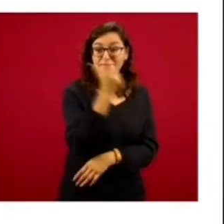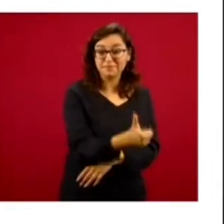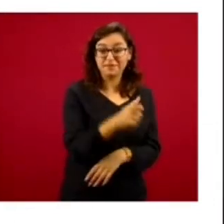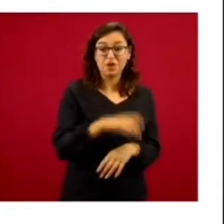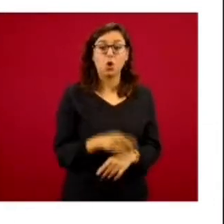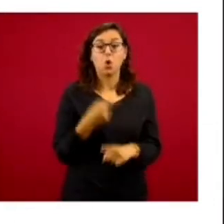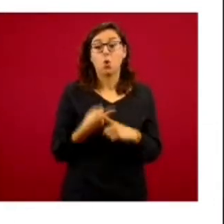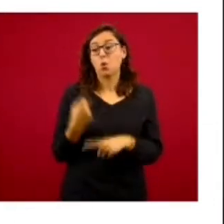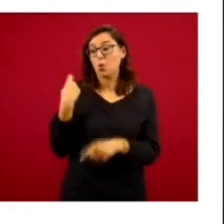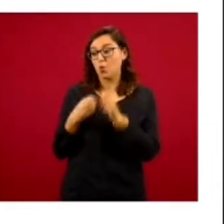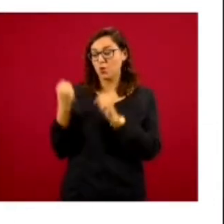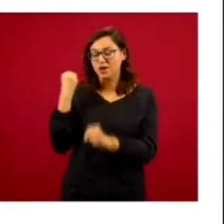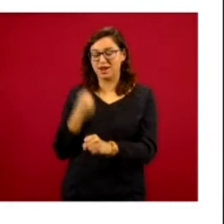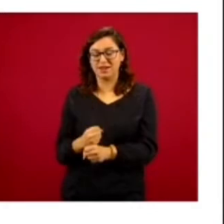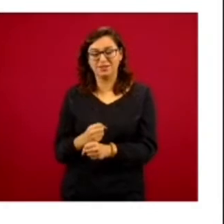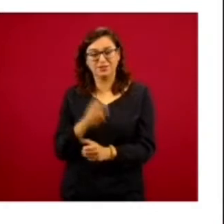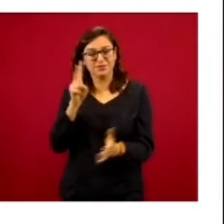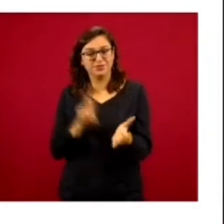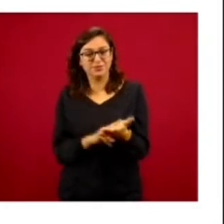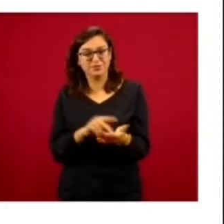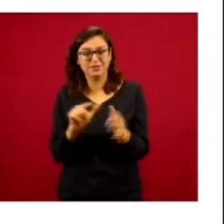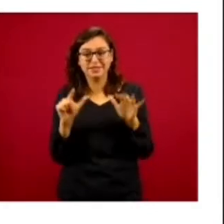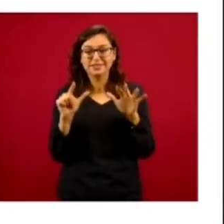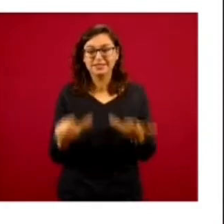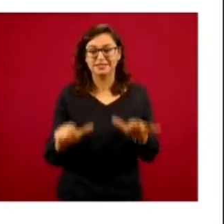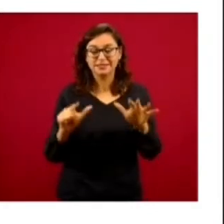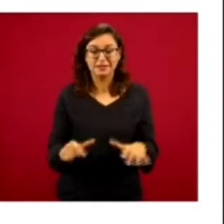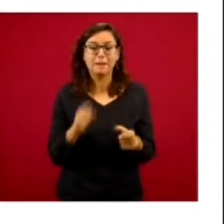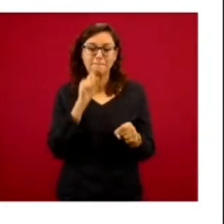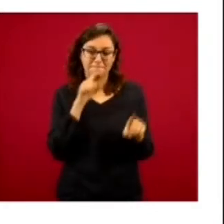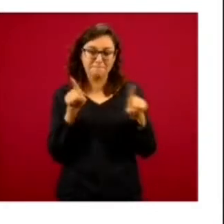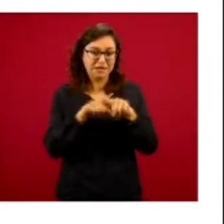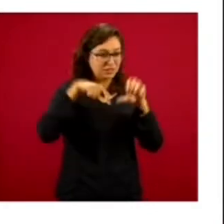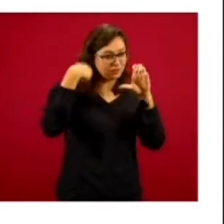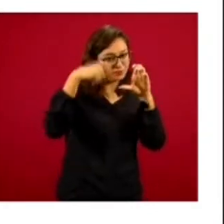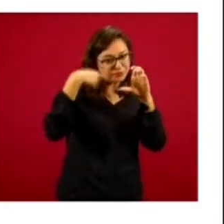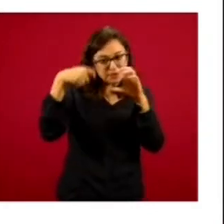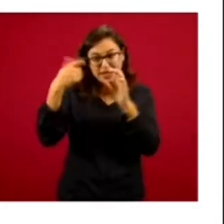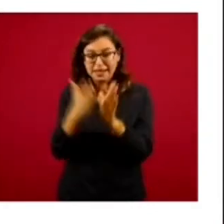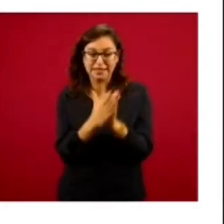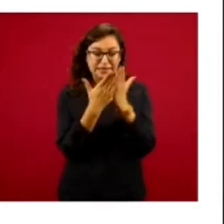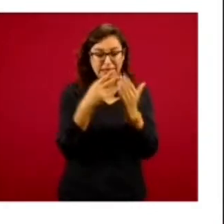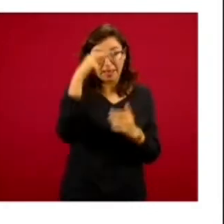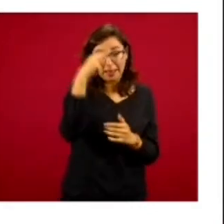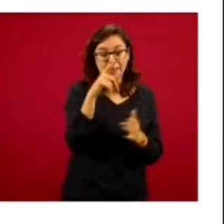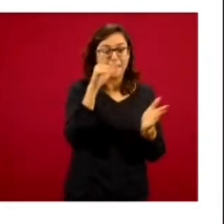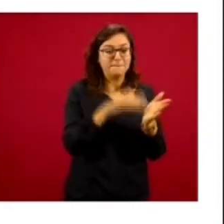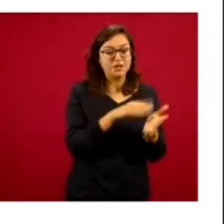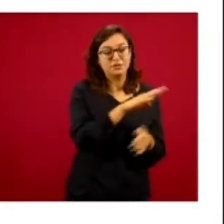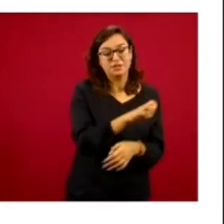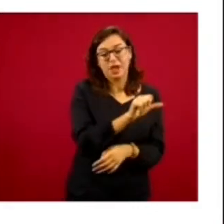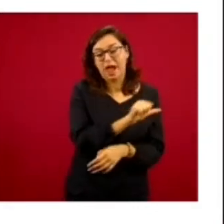un año anterior, en 2017, había hecho el documental Literatura Mexicana de 1900 a